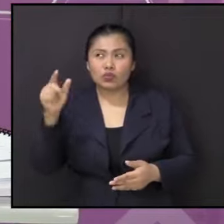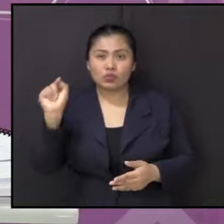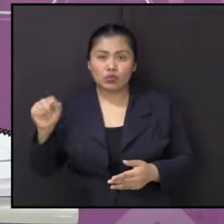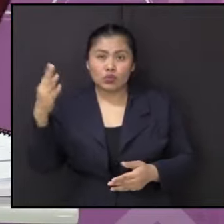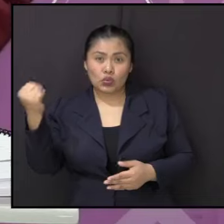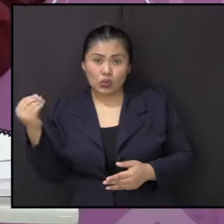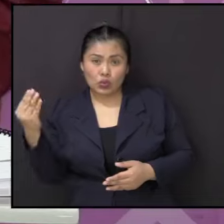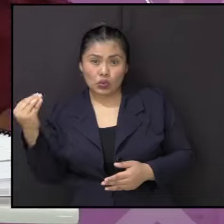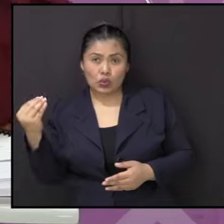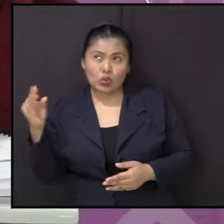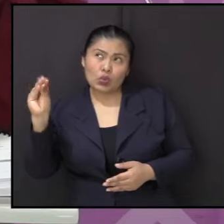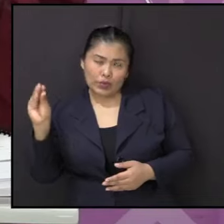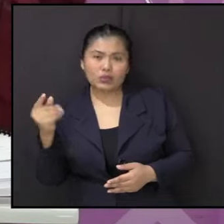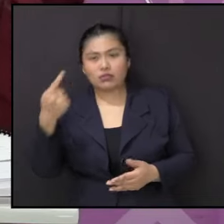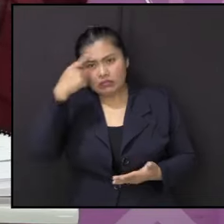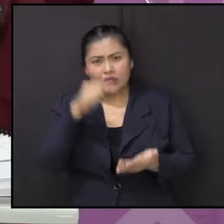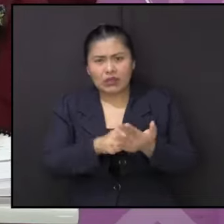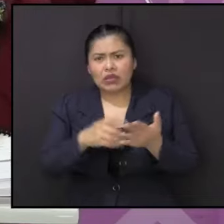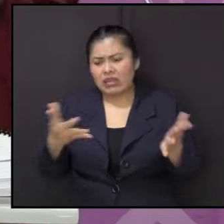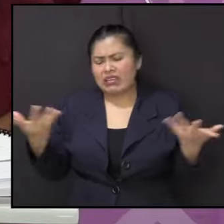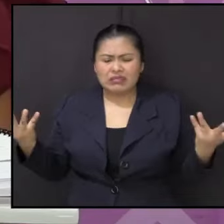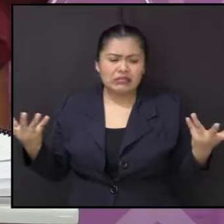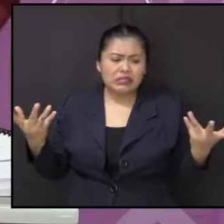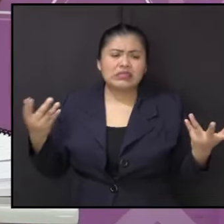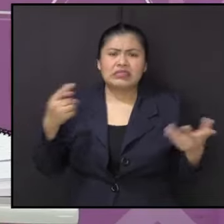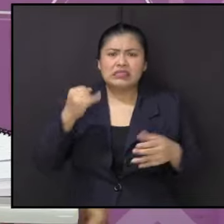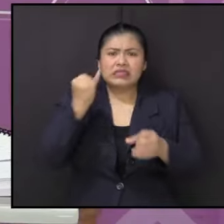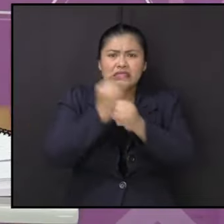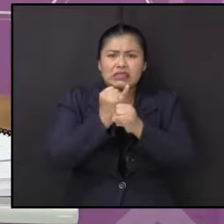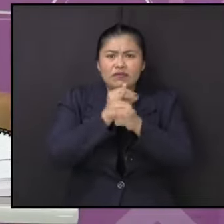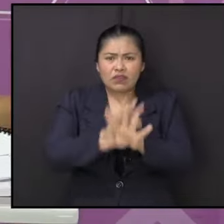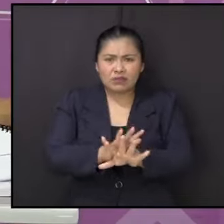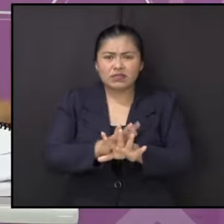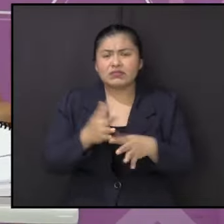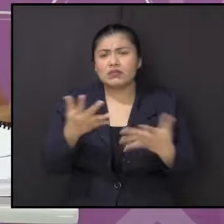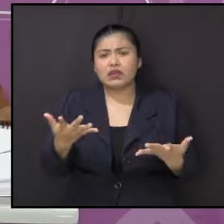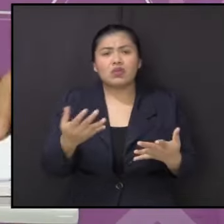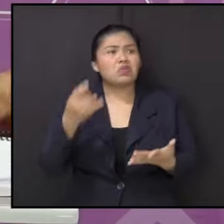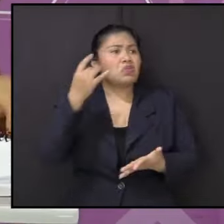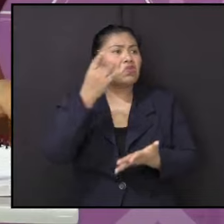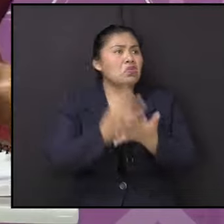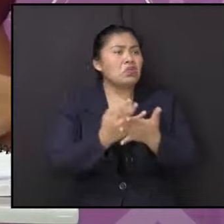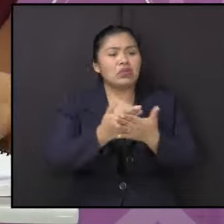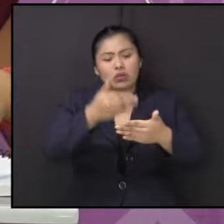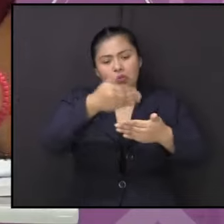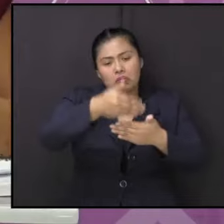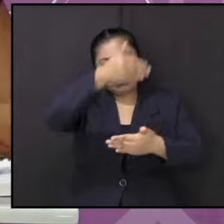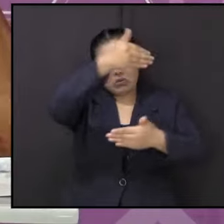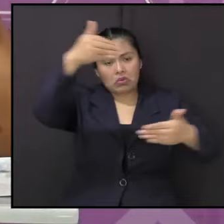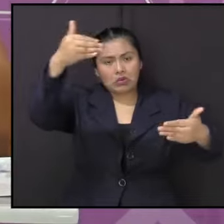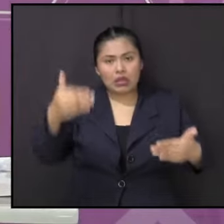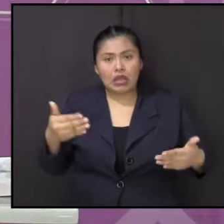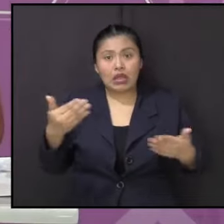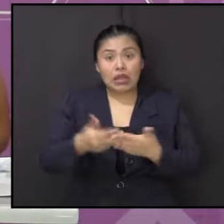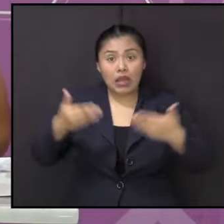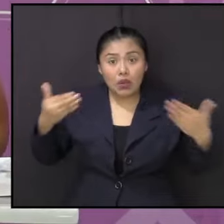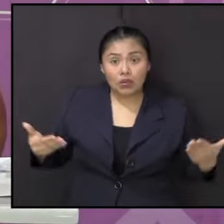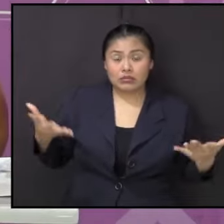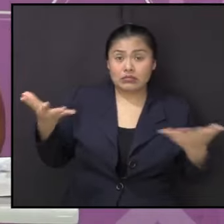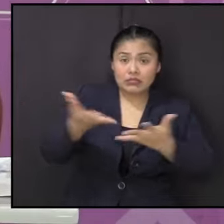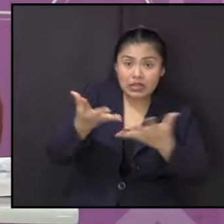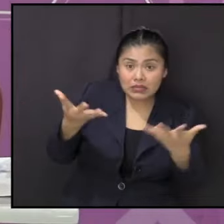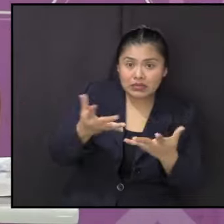Como también son datos reales que mientras antes solo se quedaban en hacer bardas, ahorita se está haciendo una refinería increíble y que